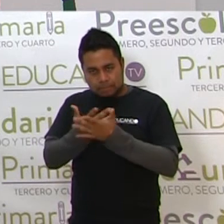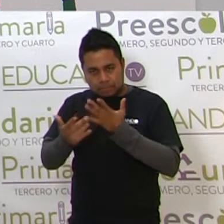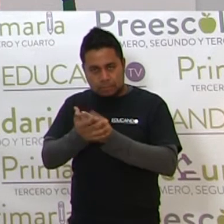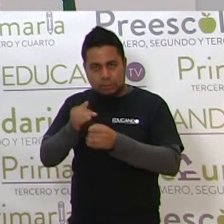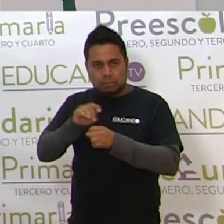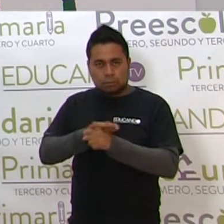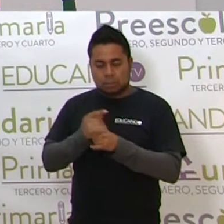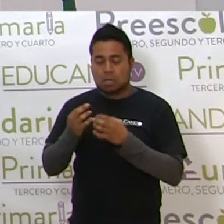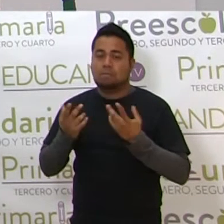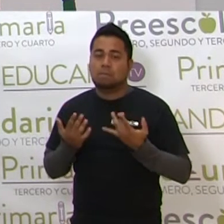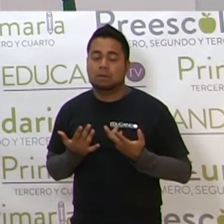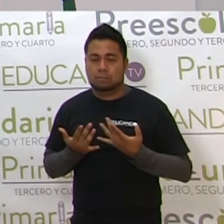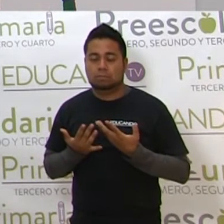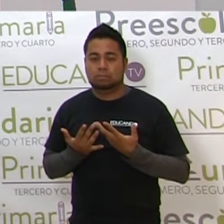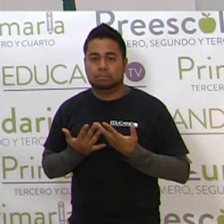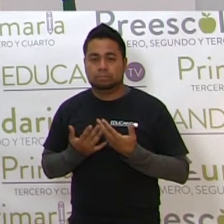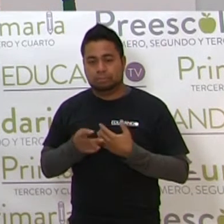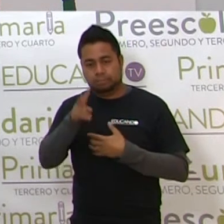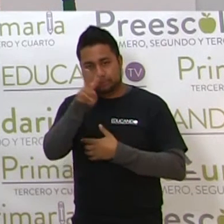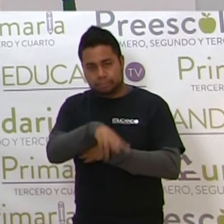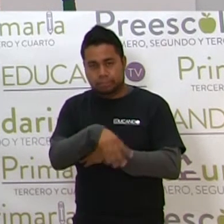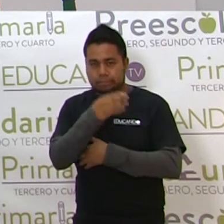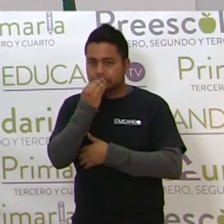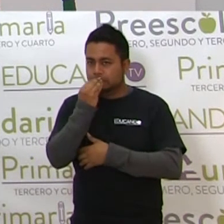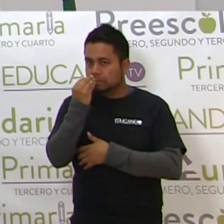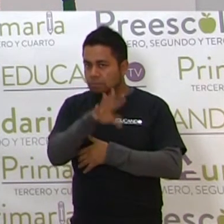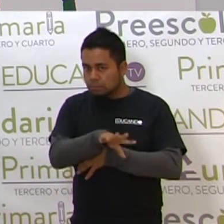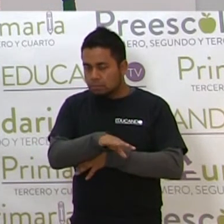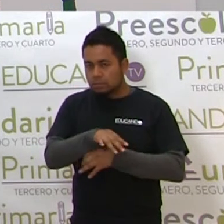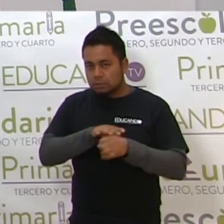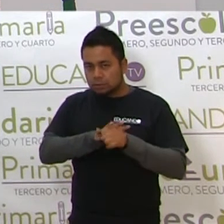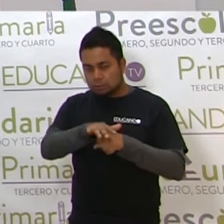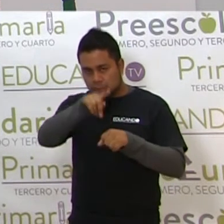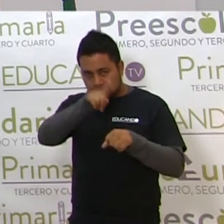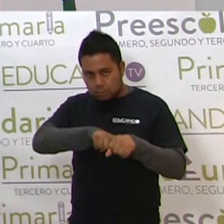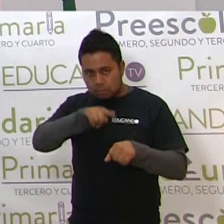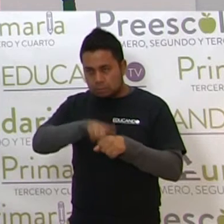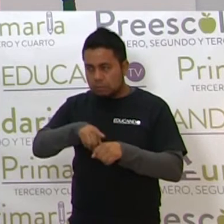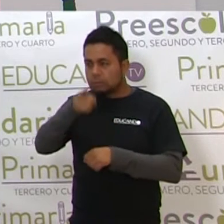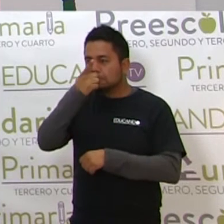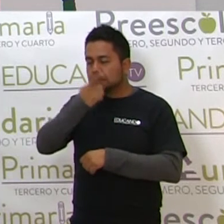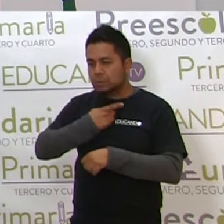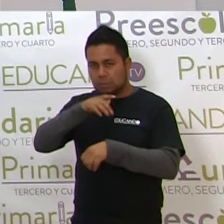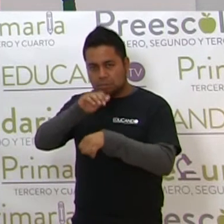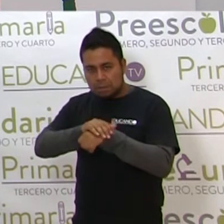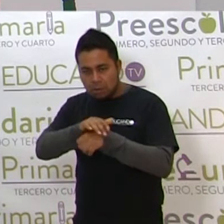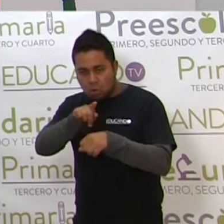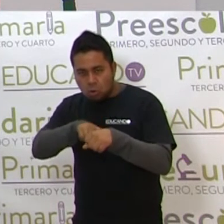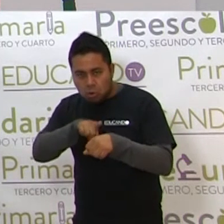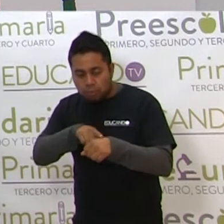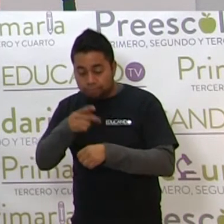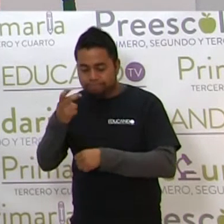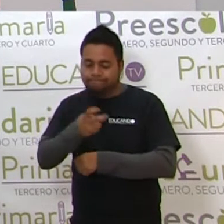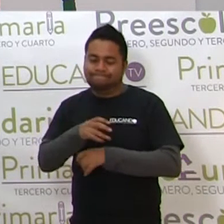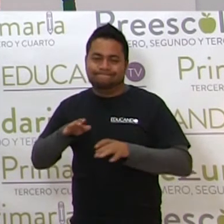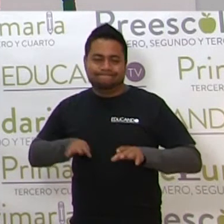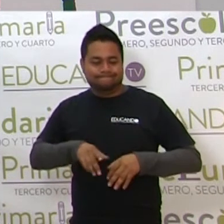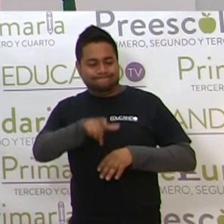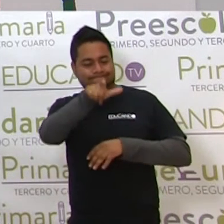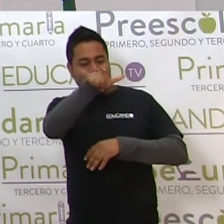realmente son vistos simos los colores dice el amigo milt Así es este traje se